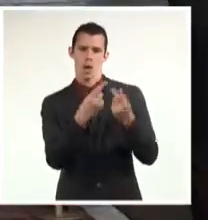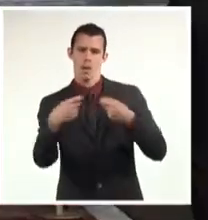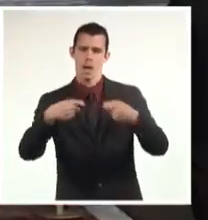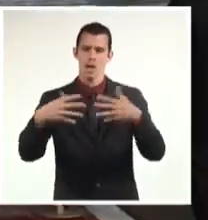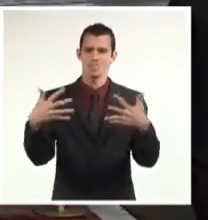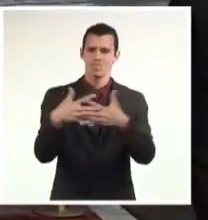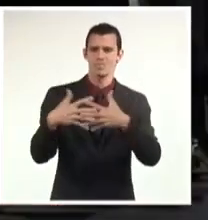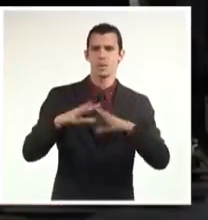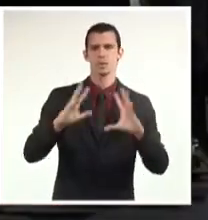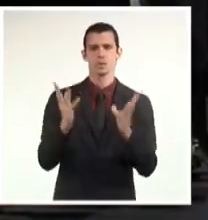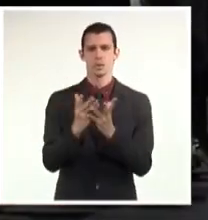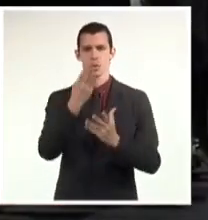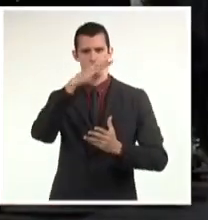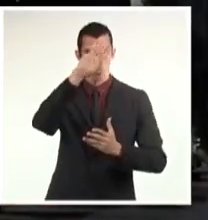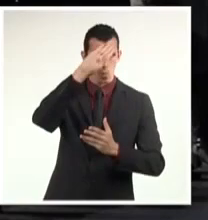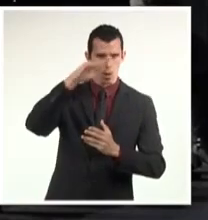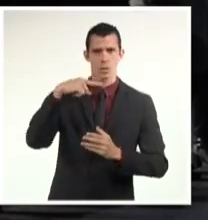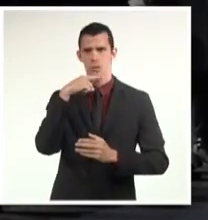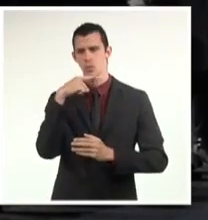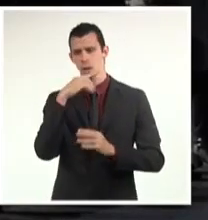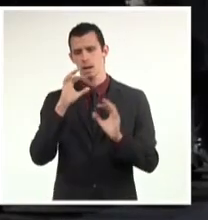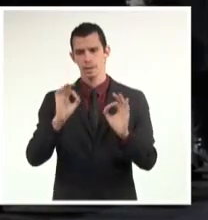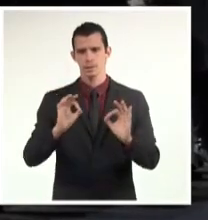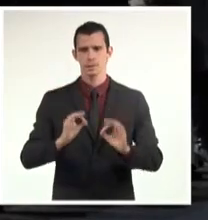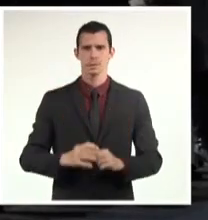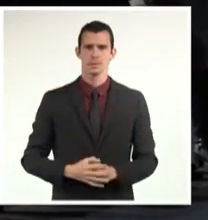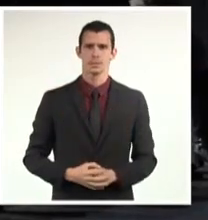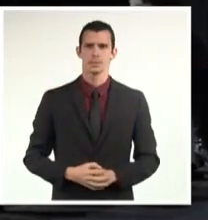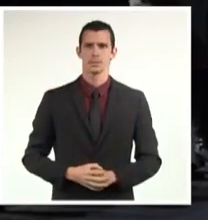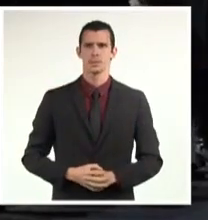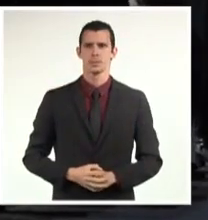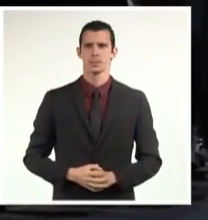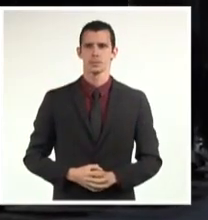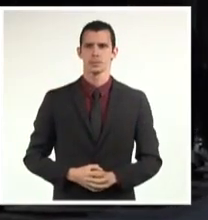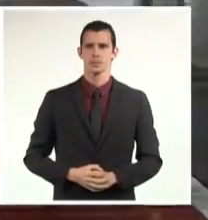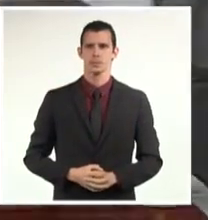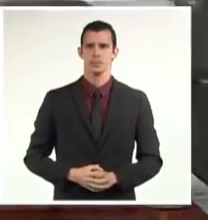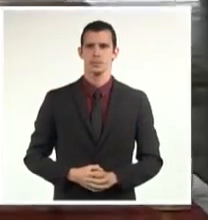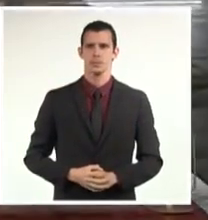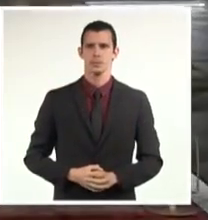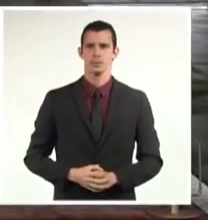naciones. Desde Moscú, capital de la Federación de Rusia,